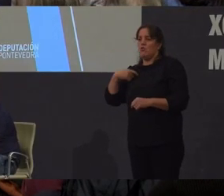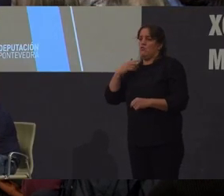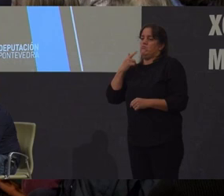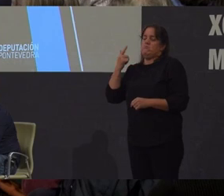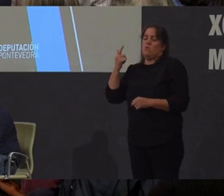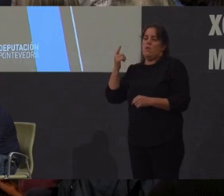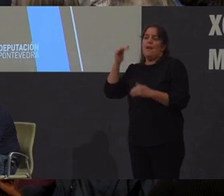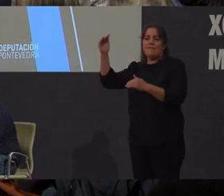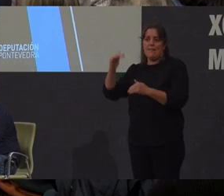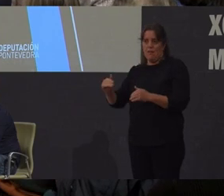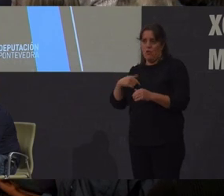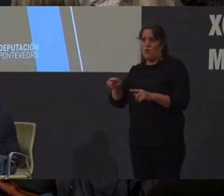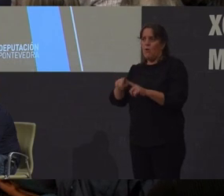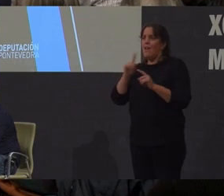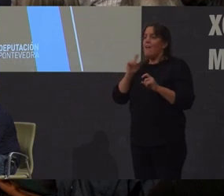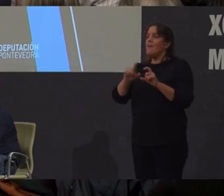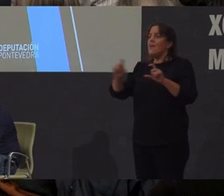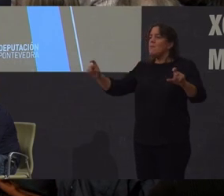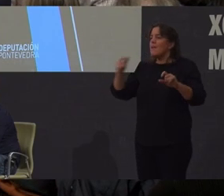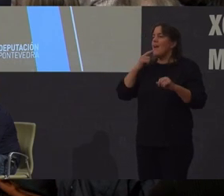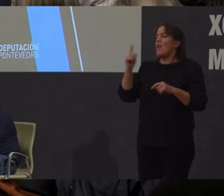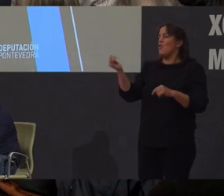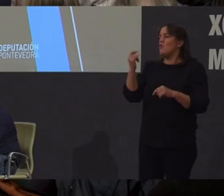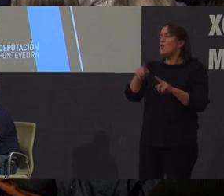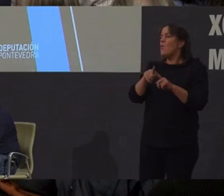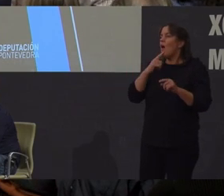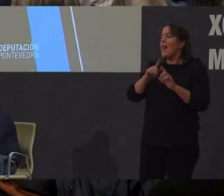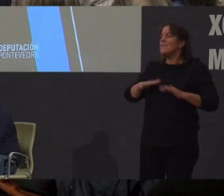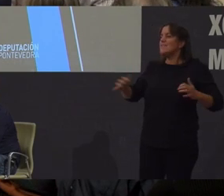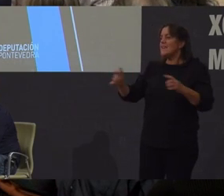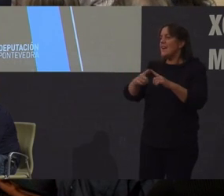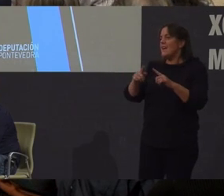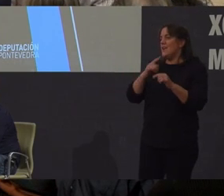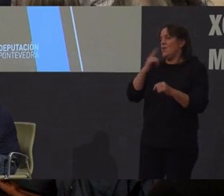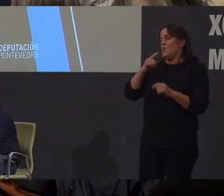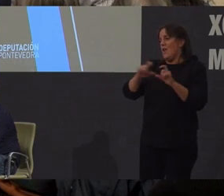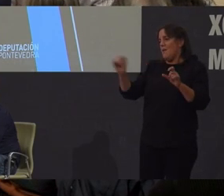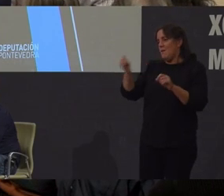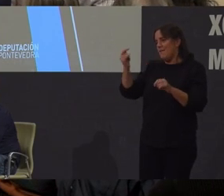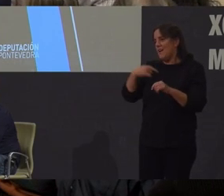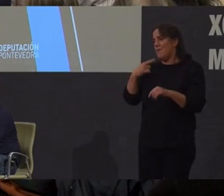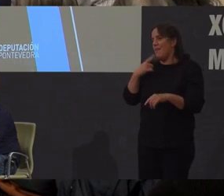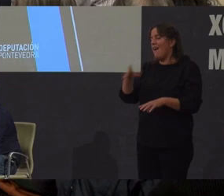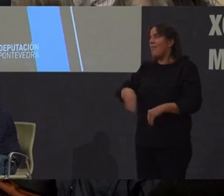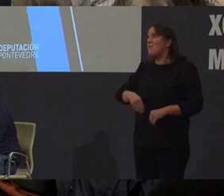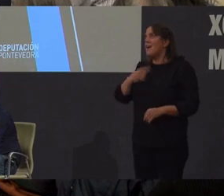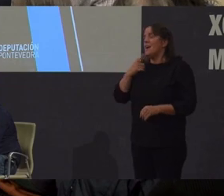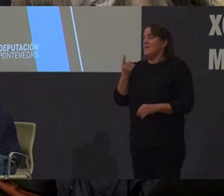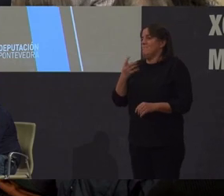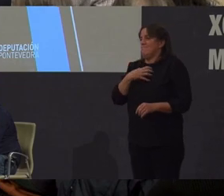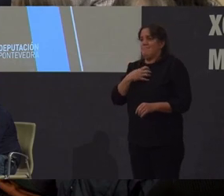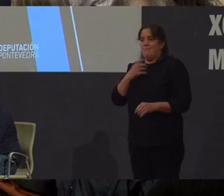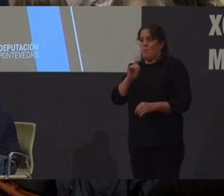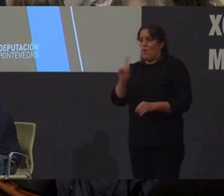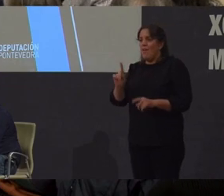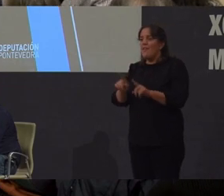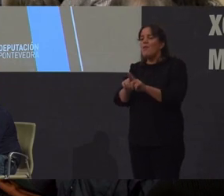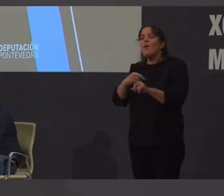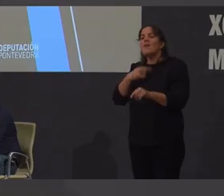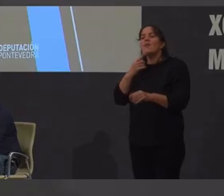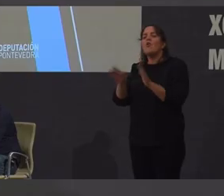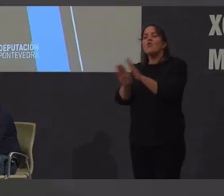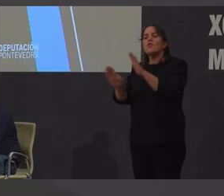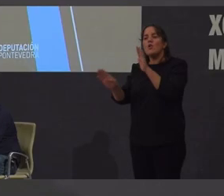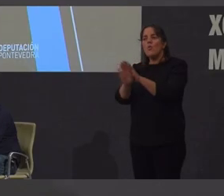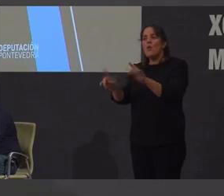Esas mismas sagas empresariais, rodeadas dunha endogamia difícil de asumir sen un esquema realmente, seguen aí con fortuna